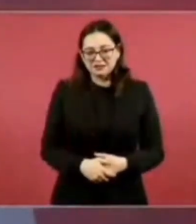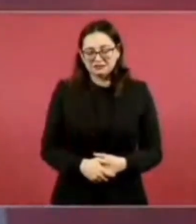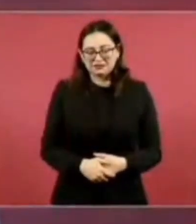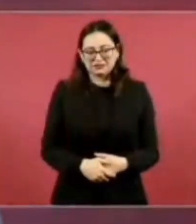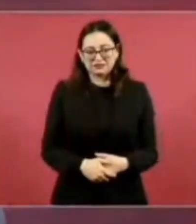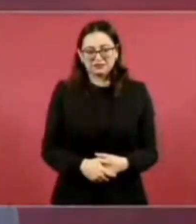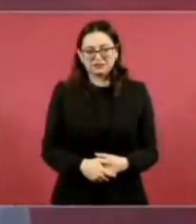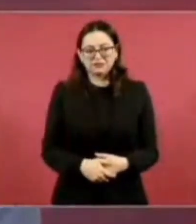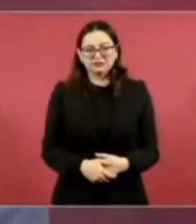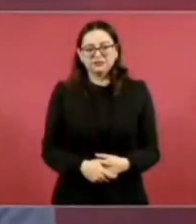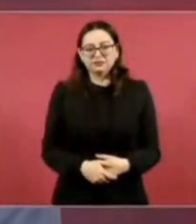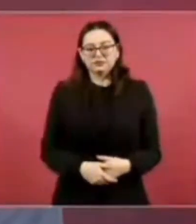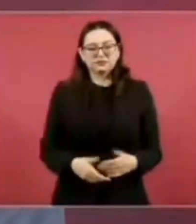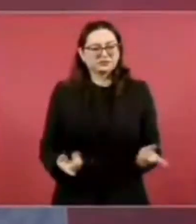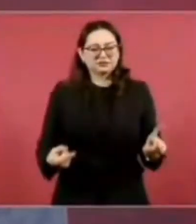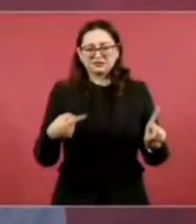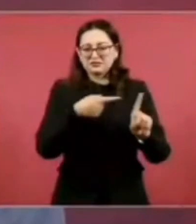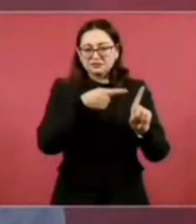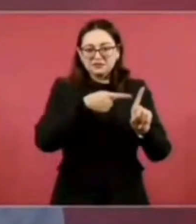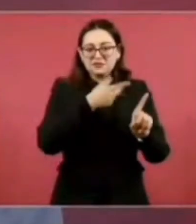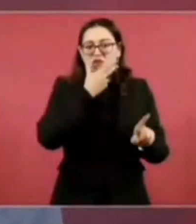pues no ve nada de eso.